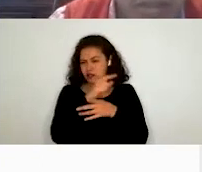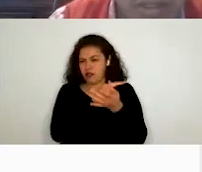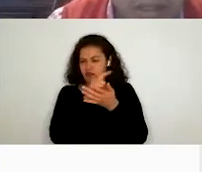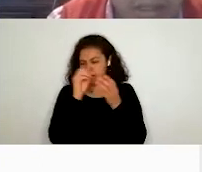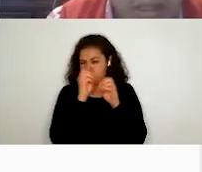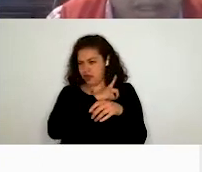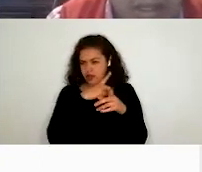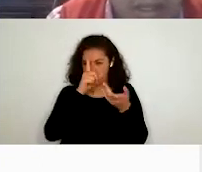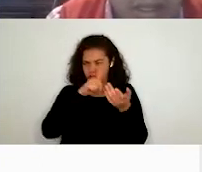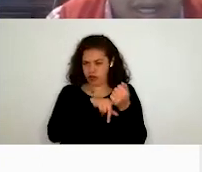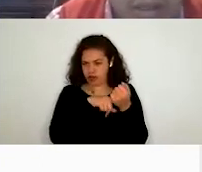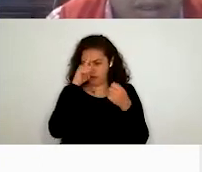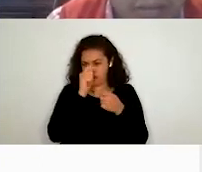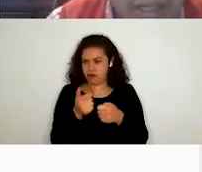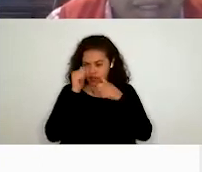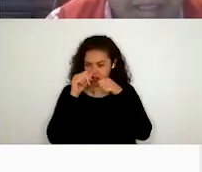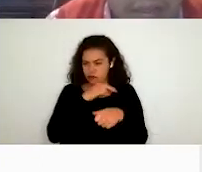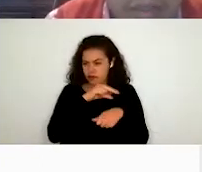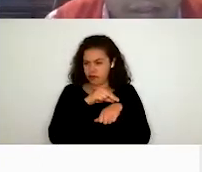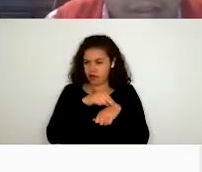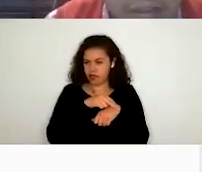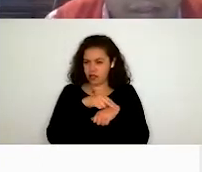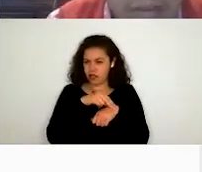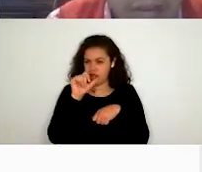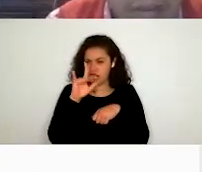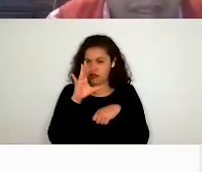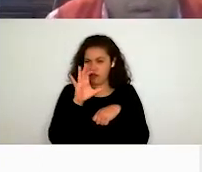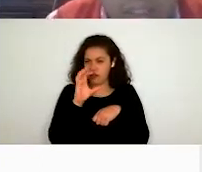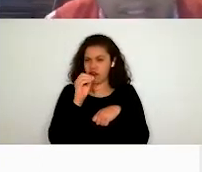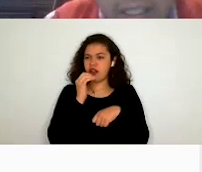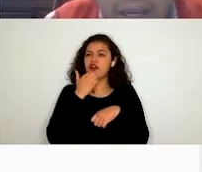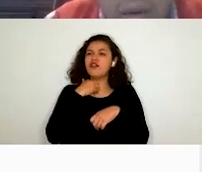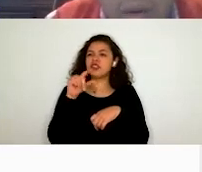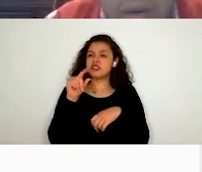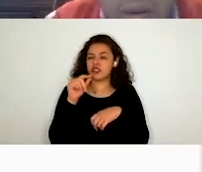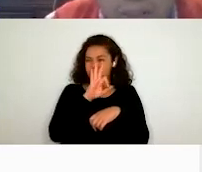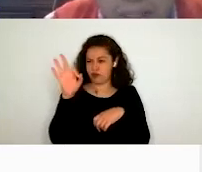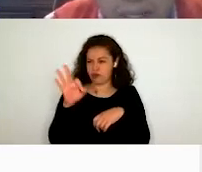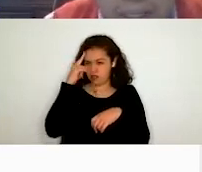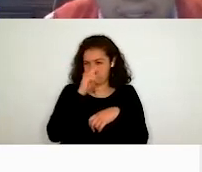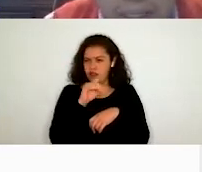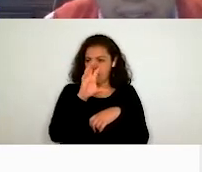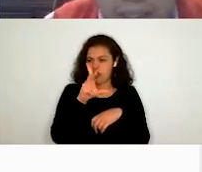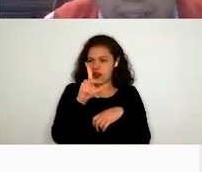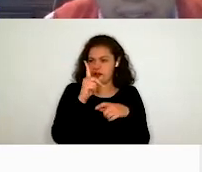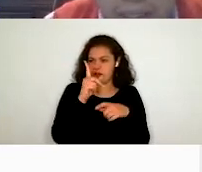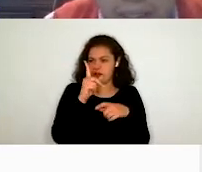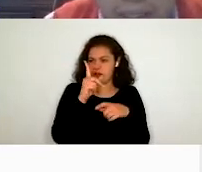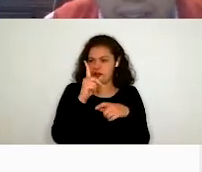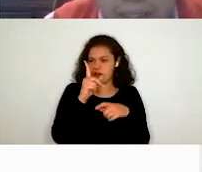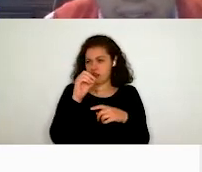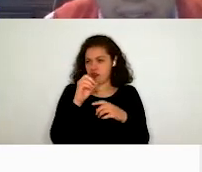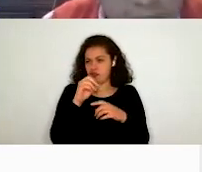auxilios? Alcohol al 70% con glicerina o alcohol grado